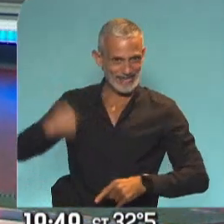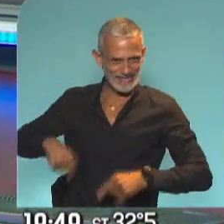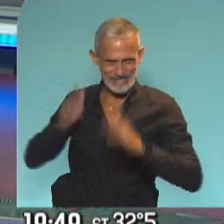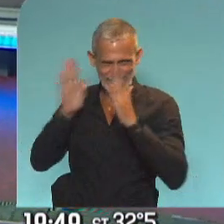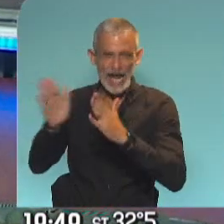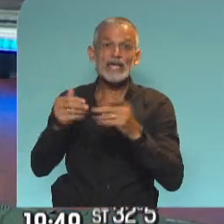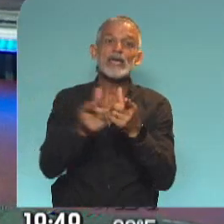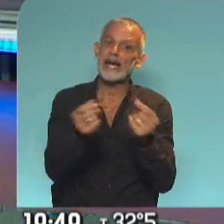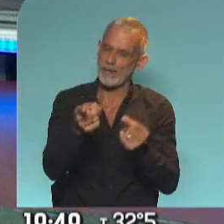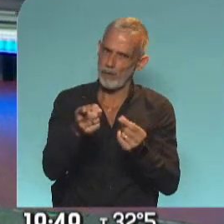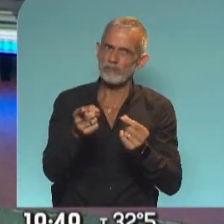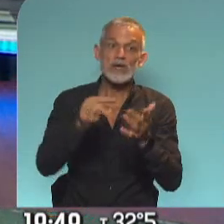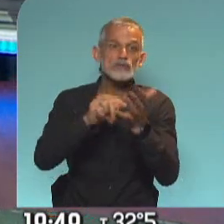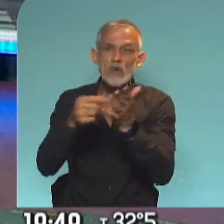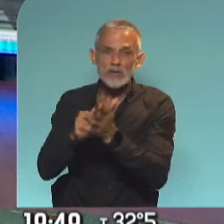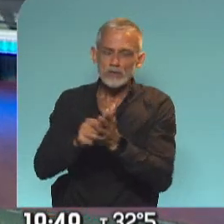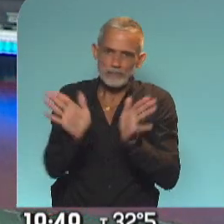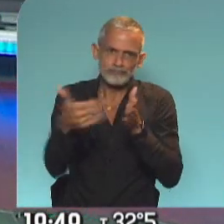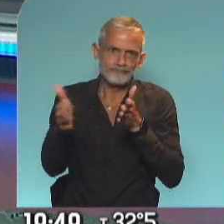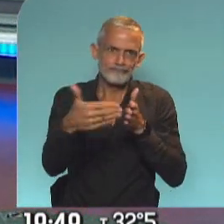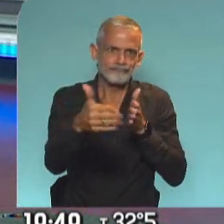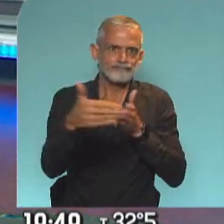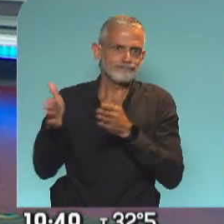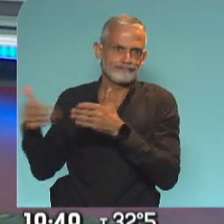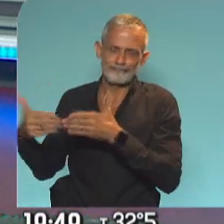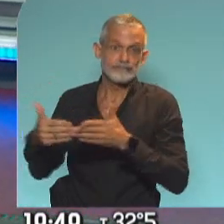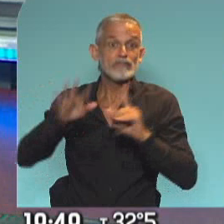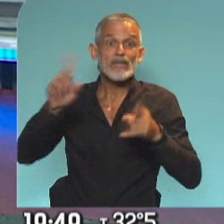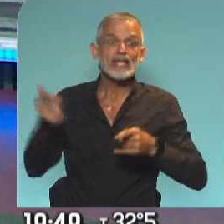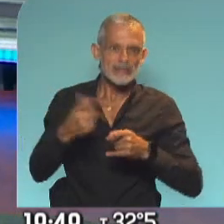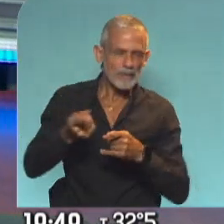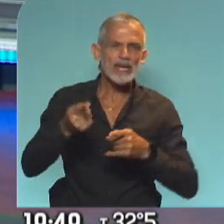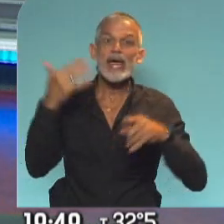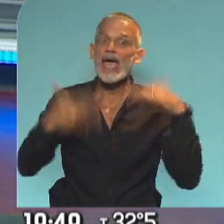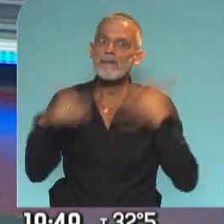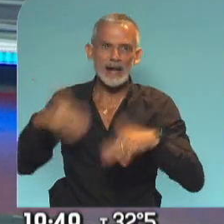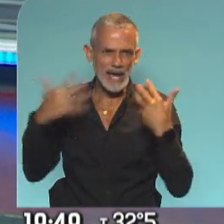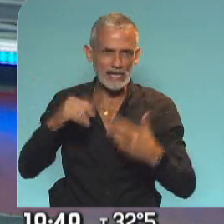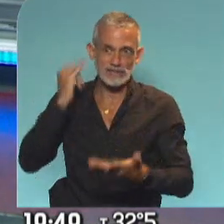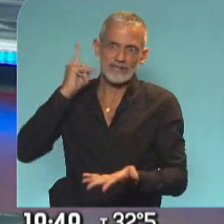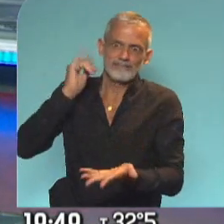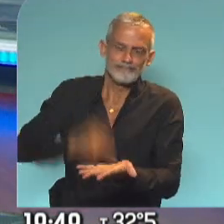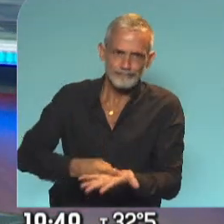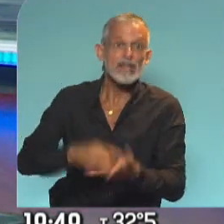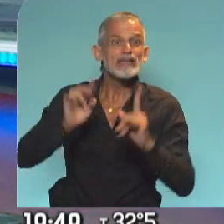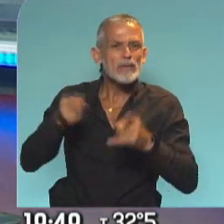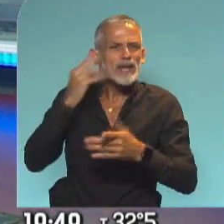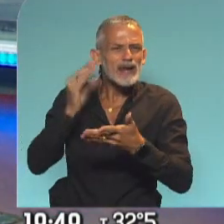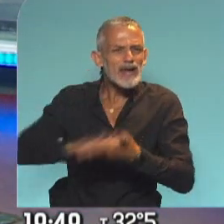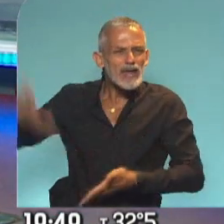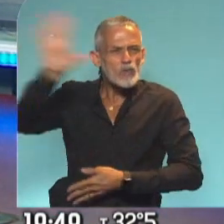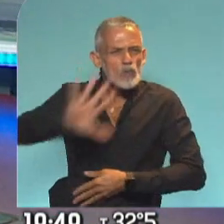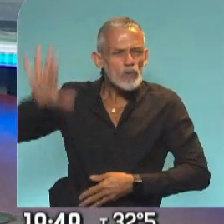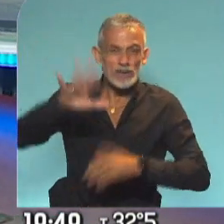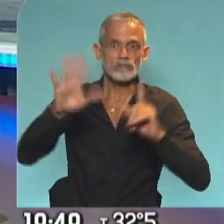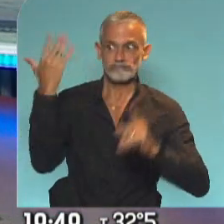Japón. Muchas ciudades han tenido que cerrarse y también han decretado estado de emergencia. No solamente ahí, en el Reino Unido, que ya hace